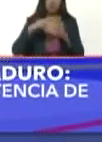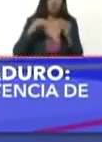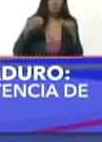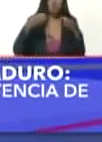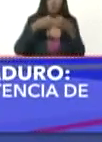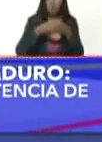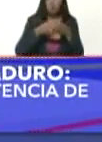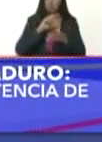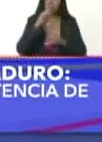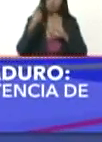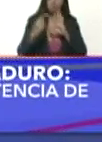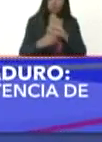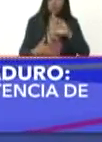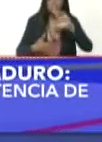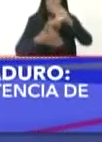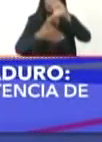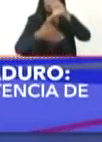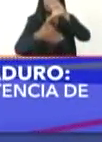continente americano.